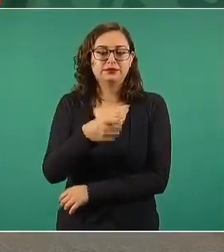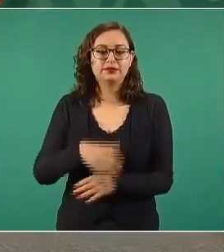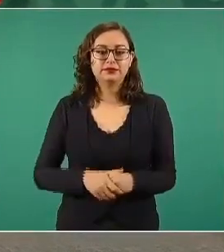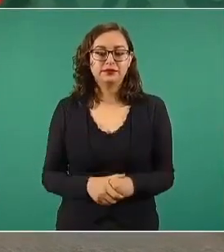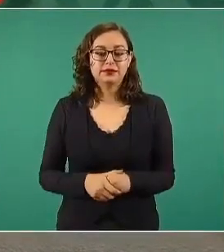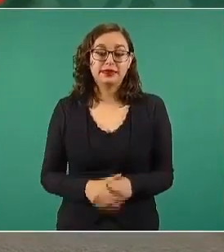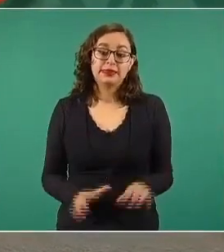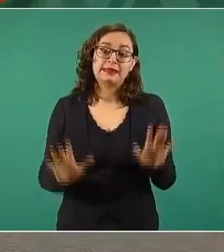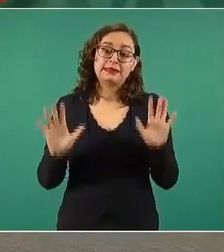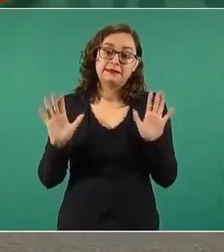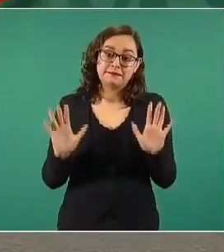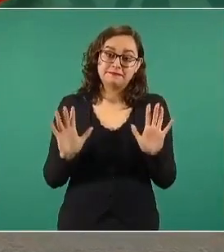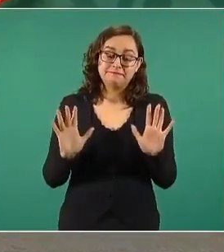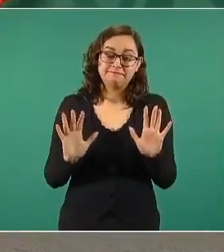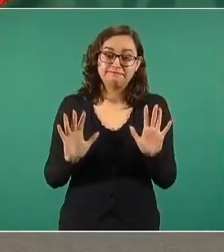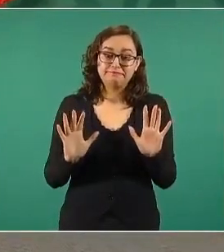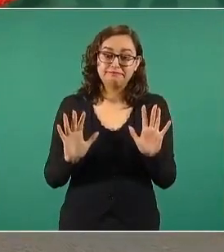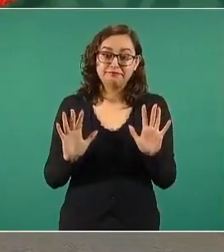Entonces,